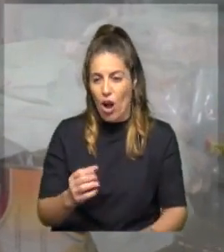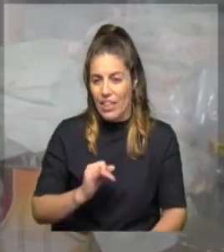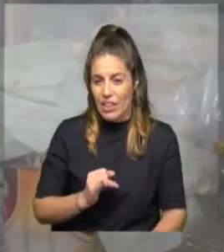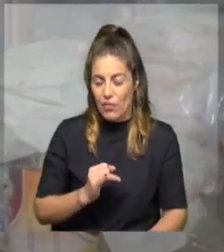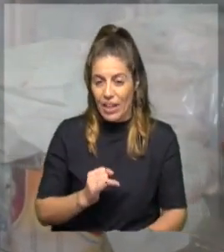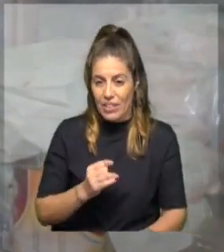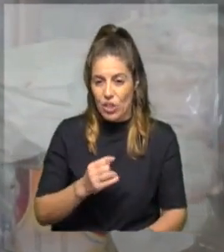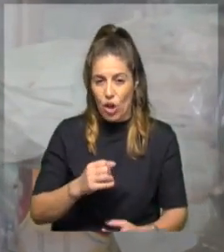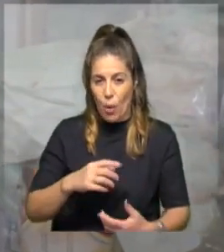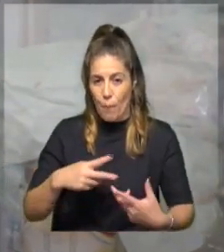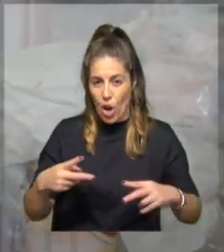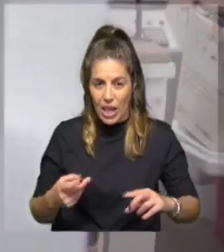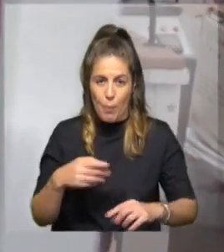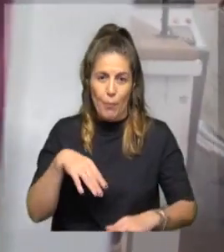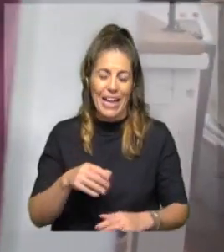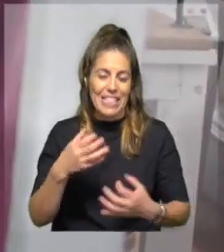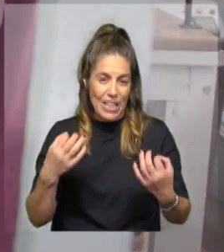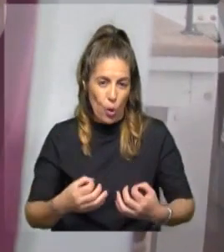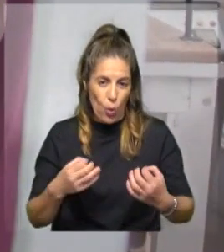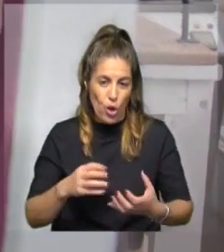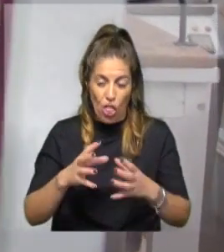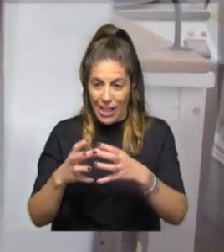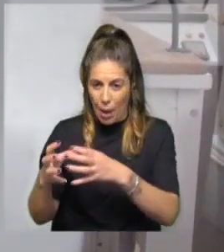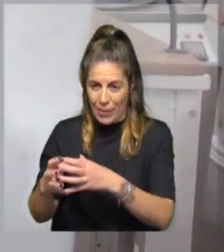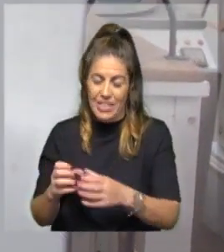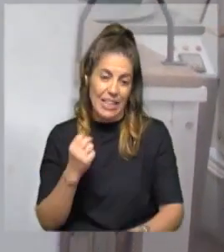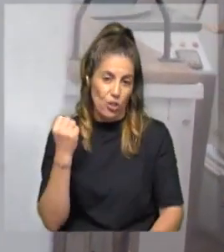nivel molecular para estar seguros de la especie, porque eso es muy importante.